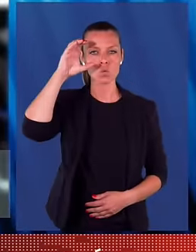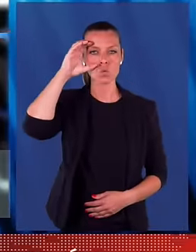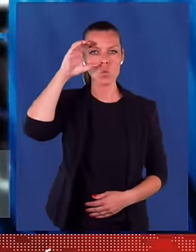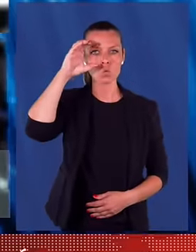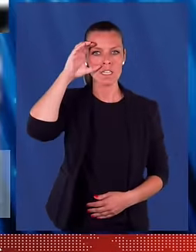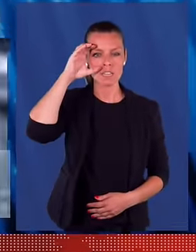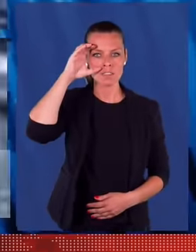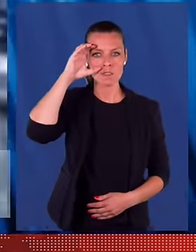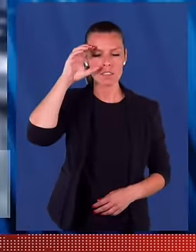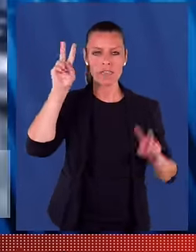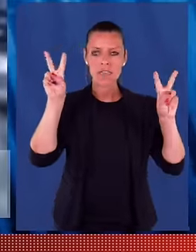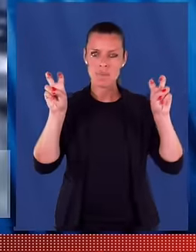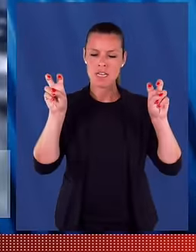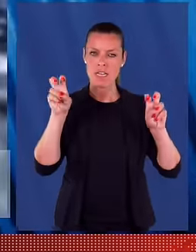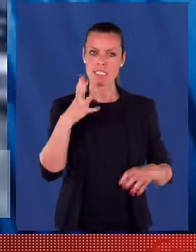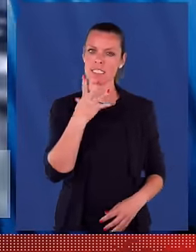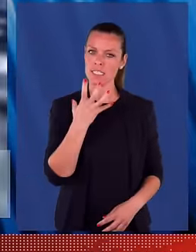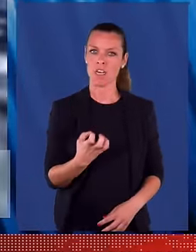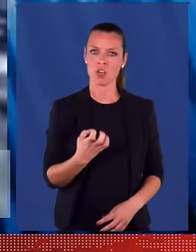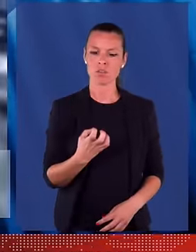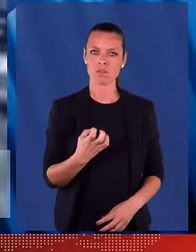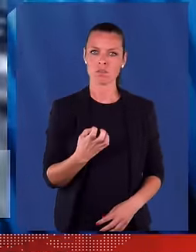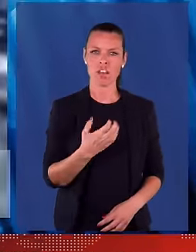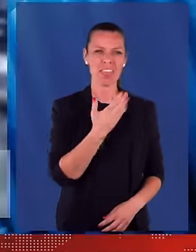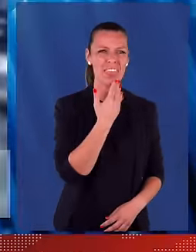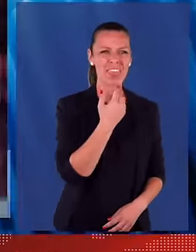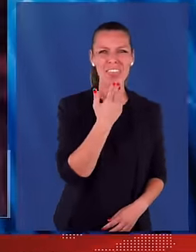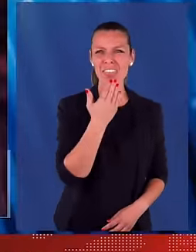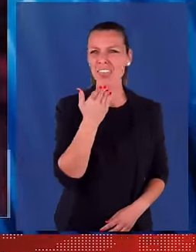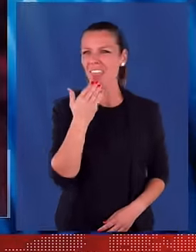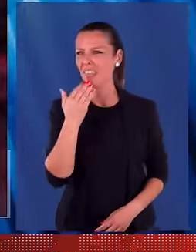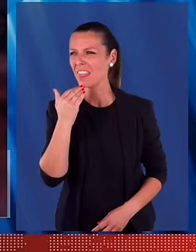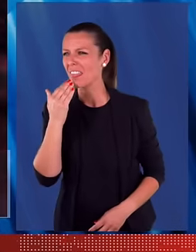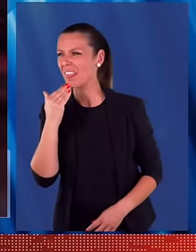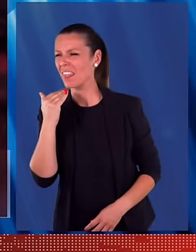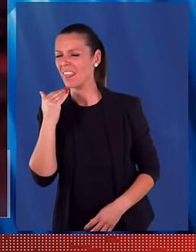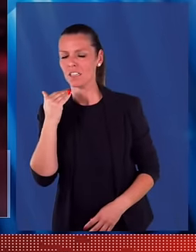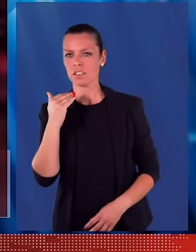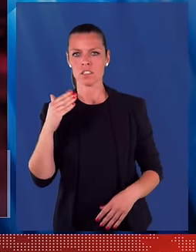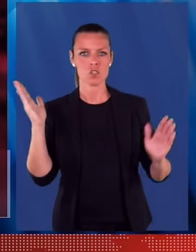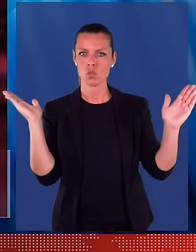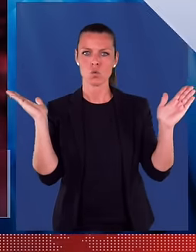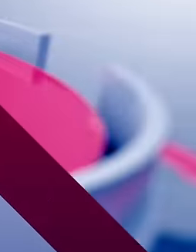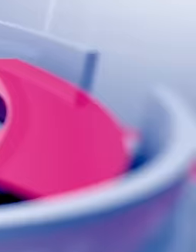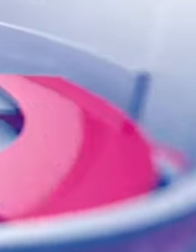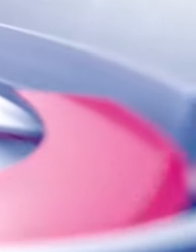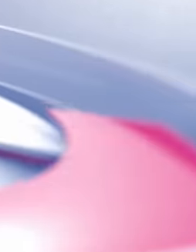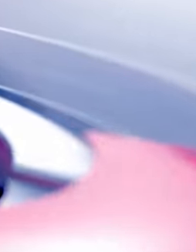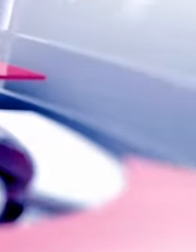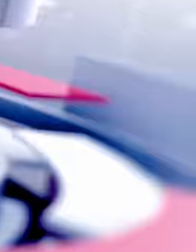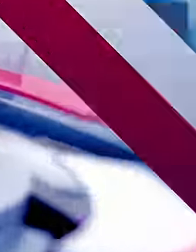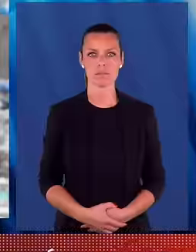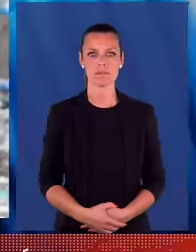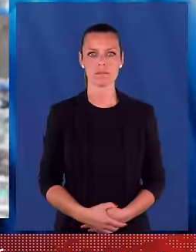Ruido de cantina, hielo en la mejilla y sangre de